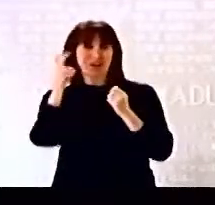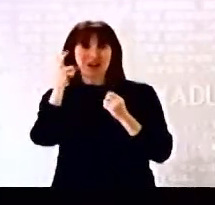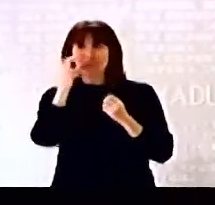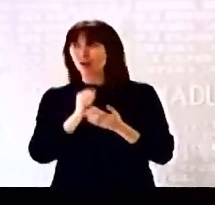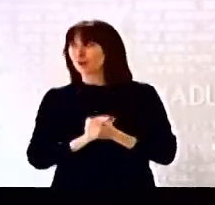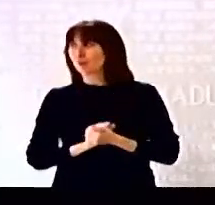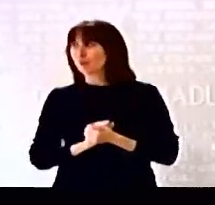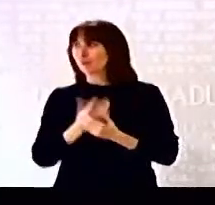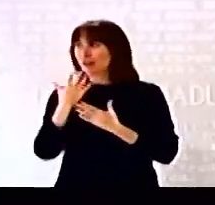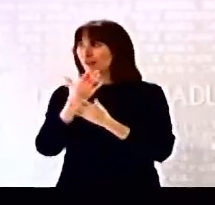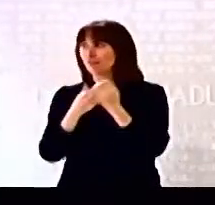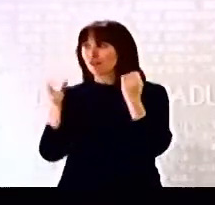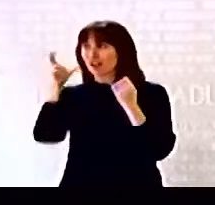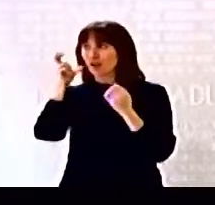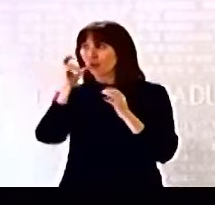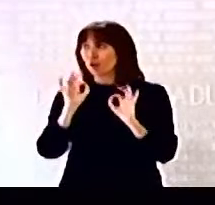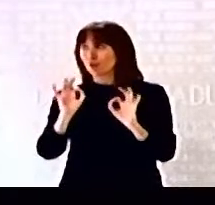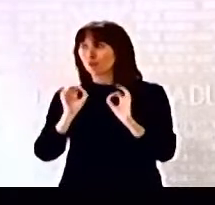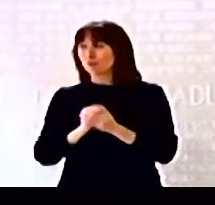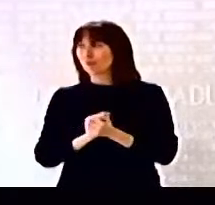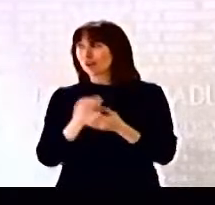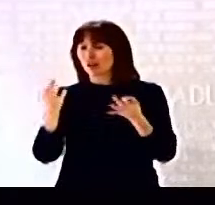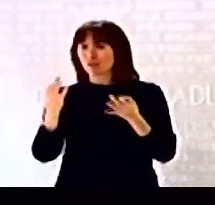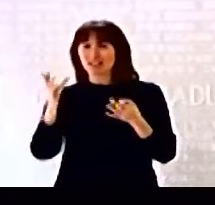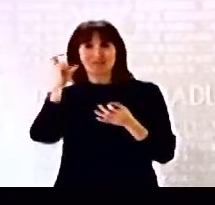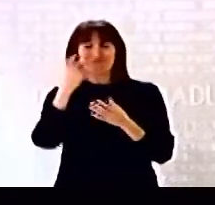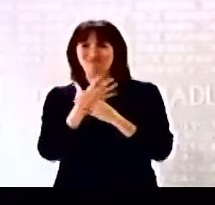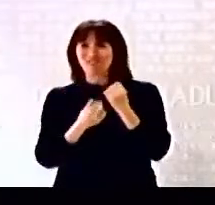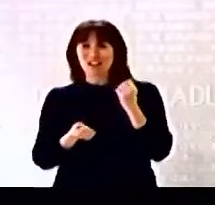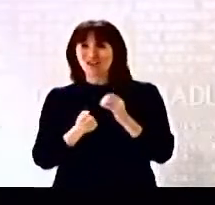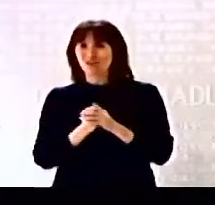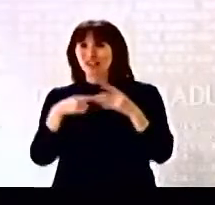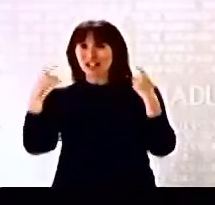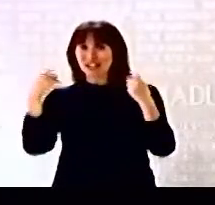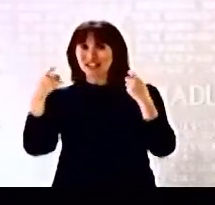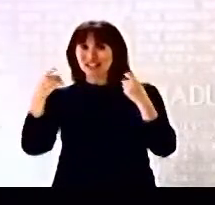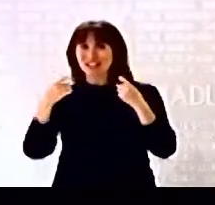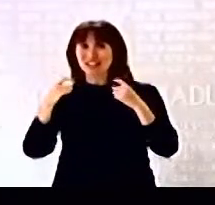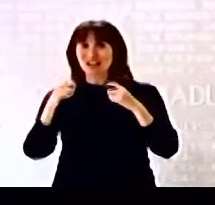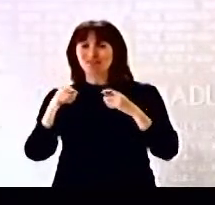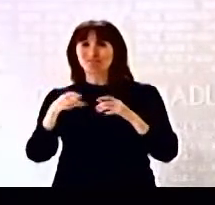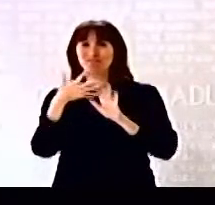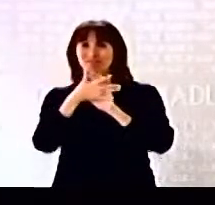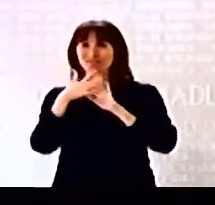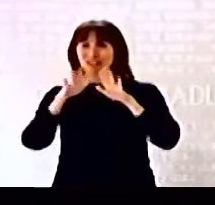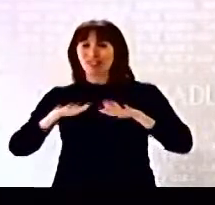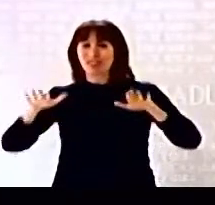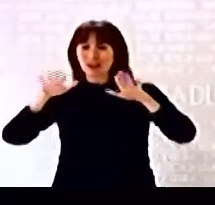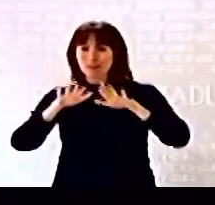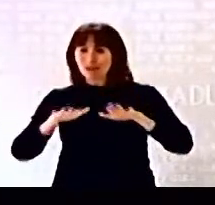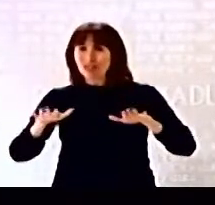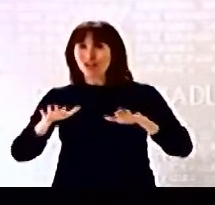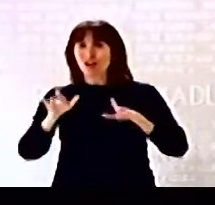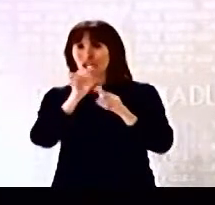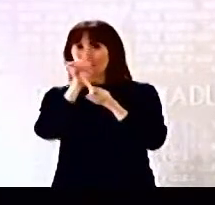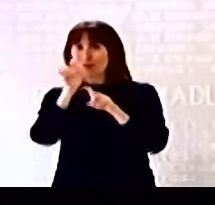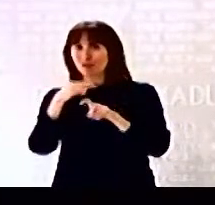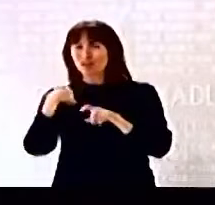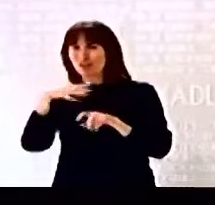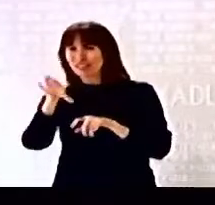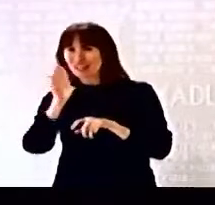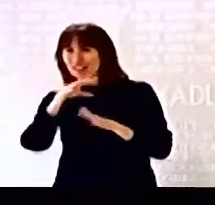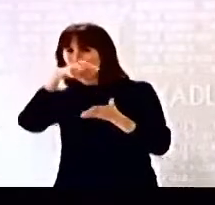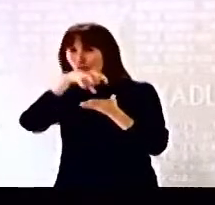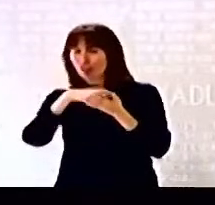No se te escucha bien, no sé qué pasa, pero no se te escucha bien. Intenta hablar un poco más despacio en la última parte de la pregunta. ¿Le he entendido los